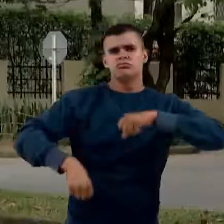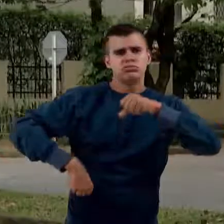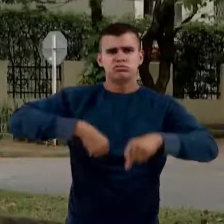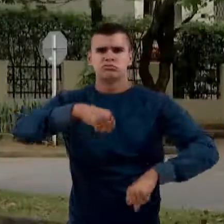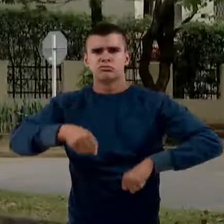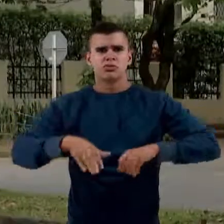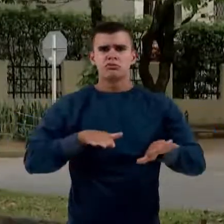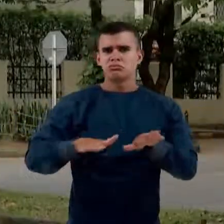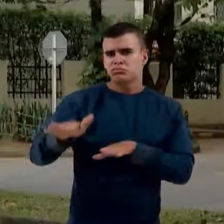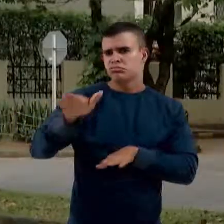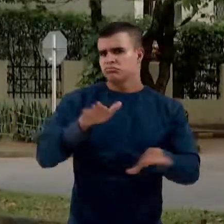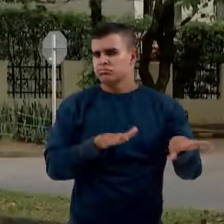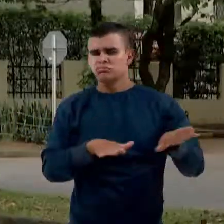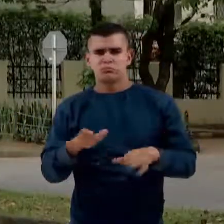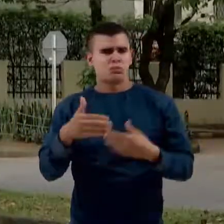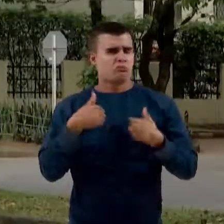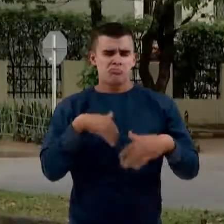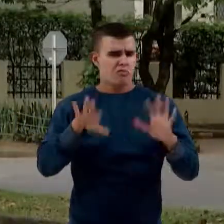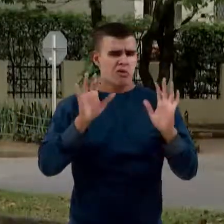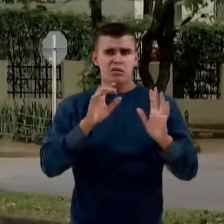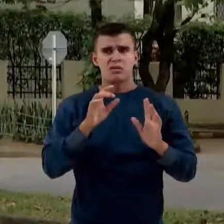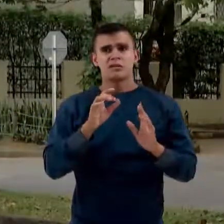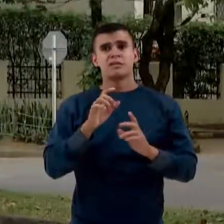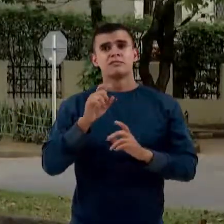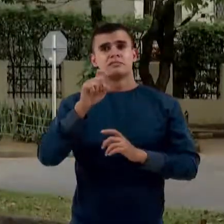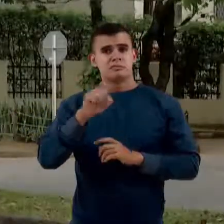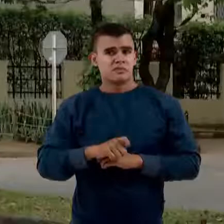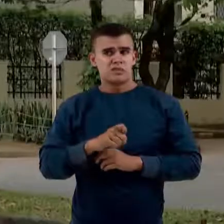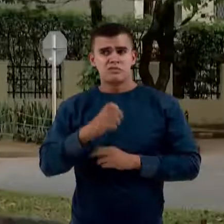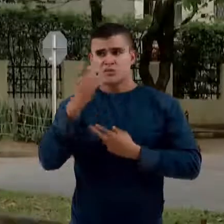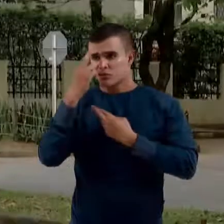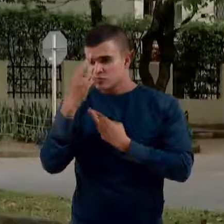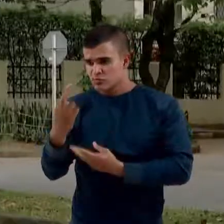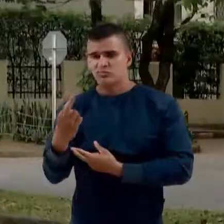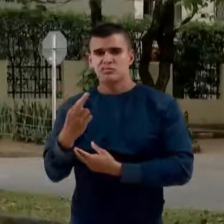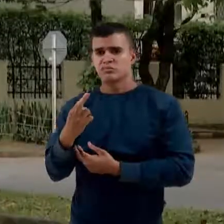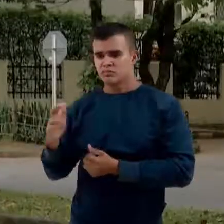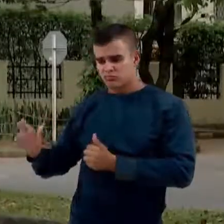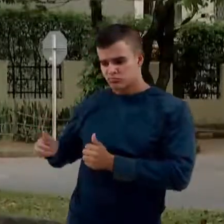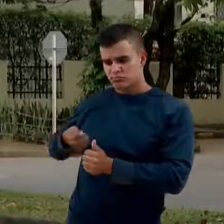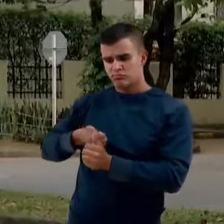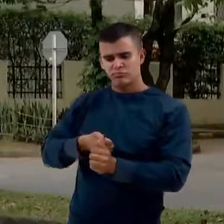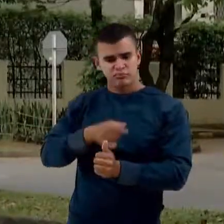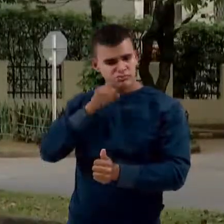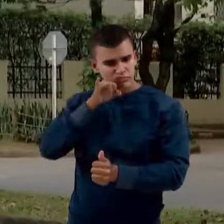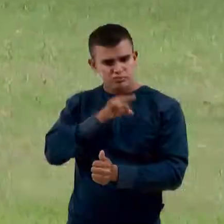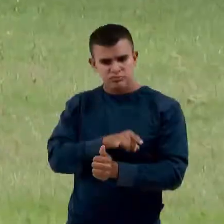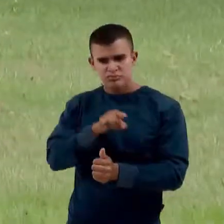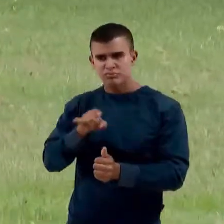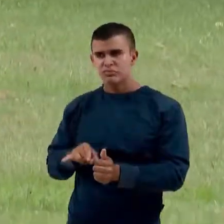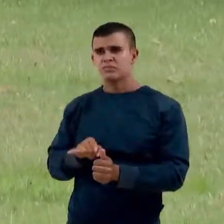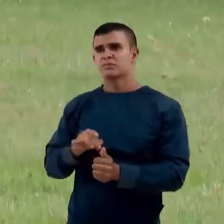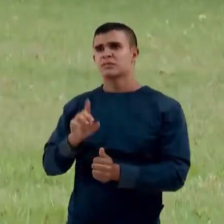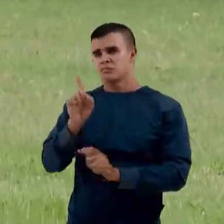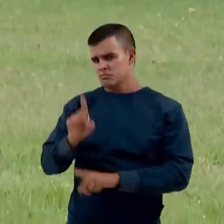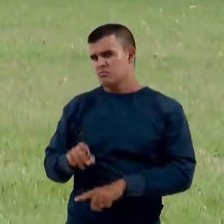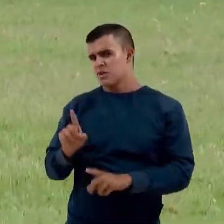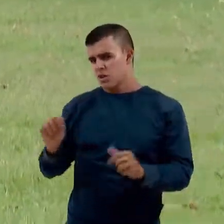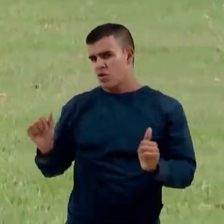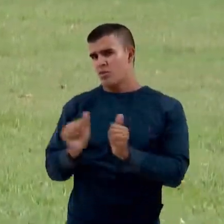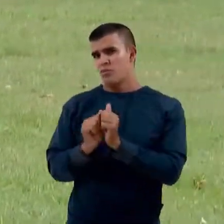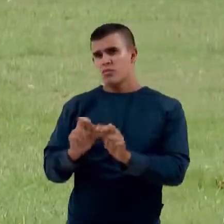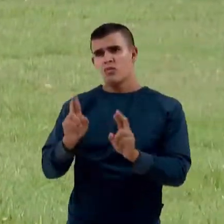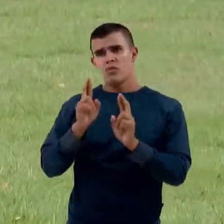lo vamos a hacer, pues que sea una actividad responsable, dirigida, lo más chévere que sea en compañía de